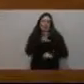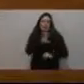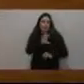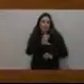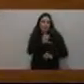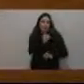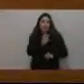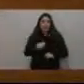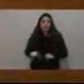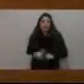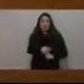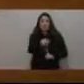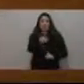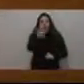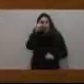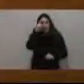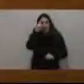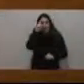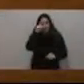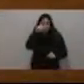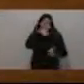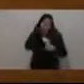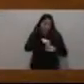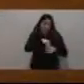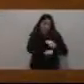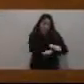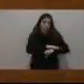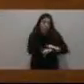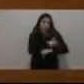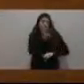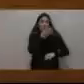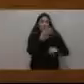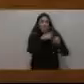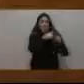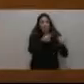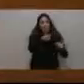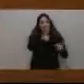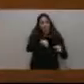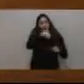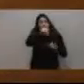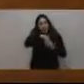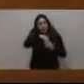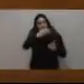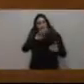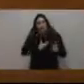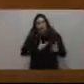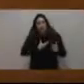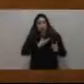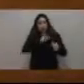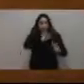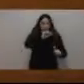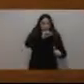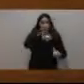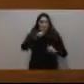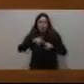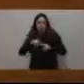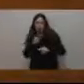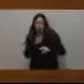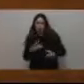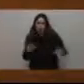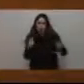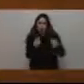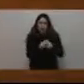señor Zapatero, su construcción bajo un Gobierno socialista del Principado de Asturias también en el Ayuntamiento del Principado y también en el Ayuntamiento de Gijón. Y este